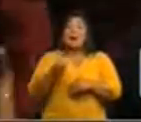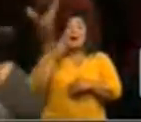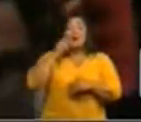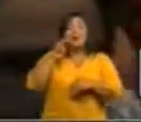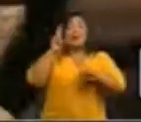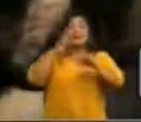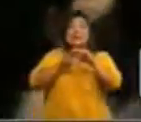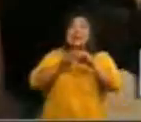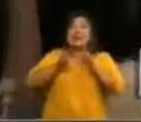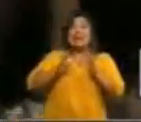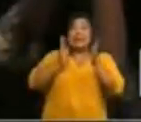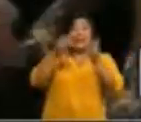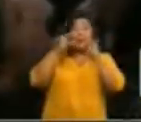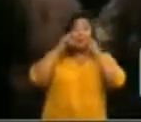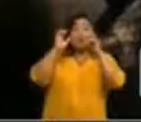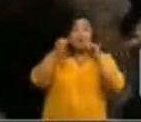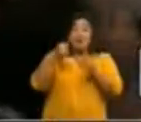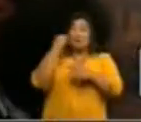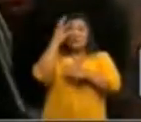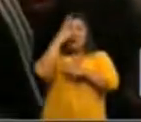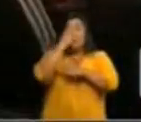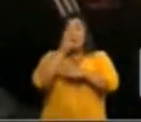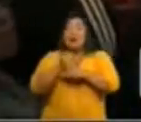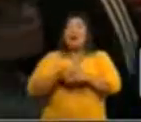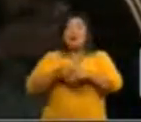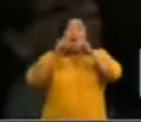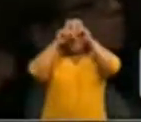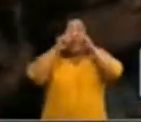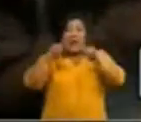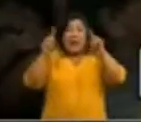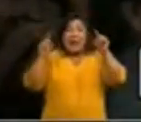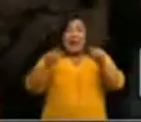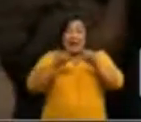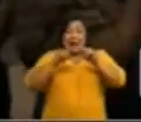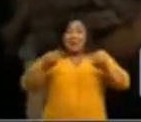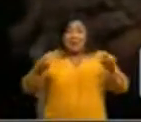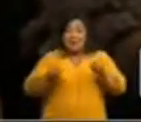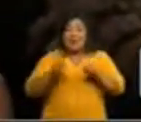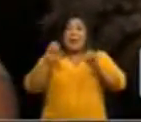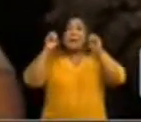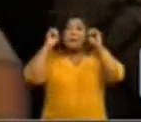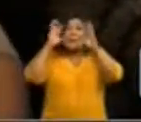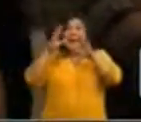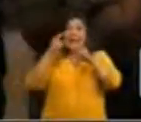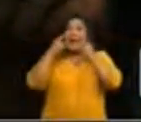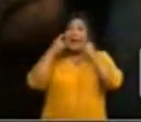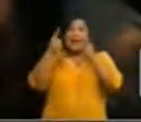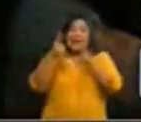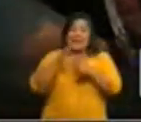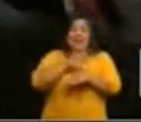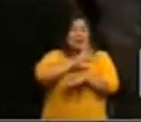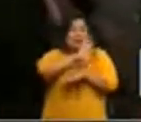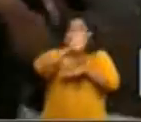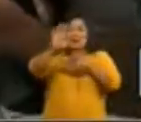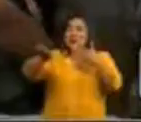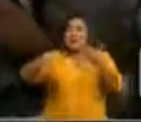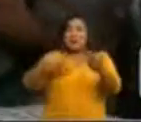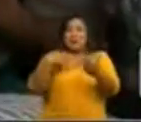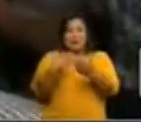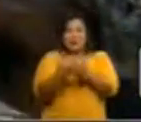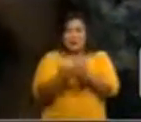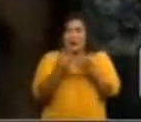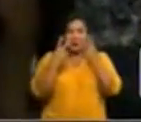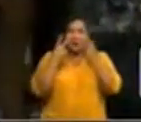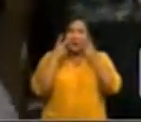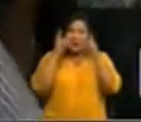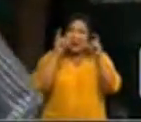la tarima y que este hermoso árbol de Navidad se encienda entre todos los